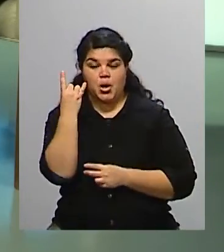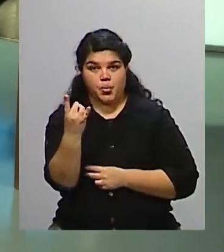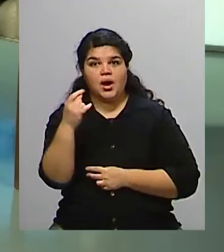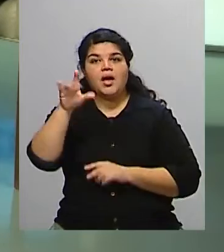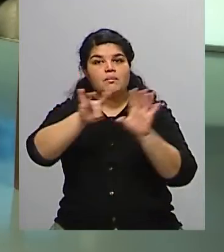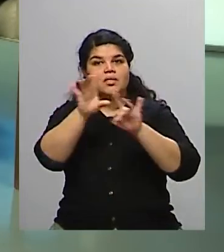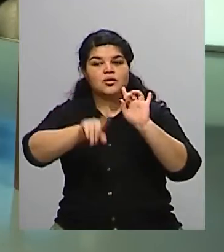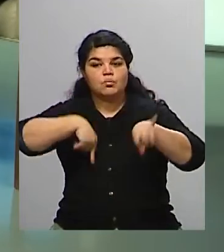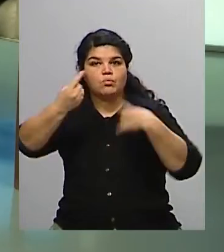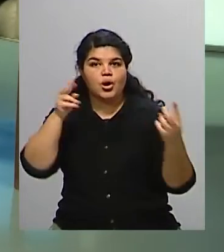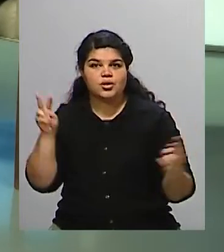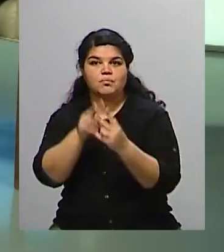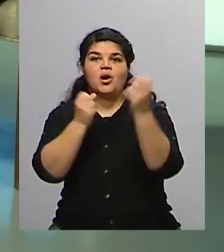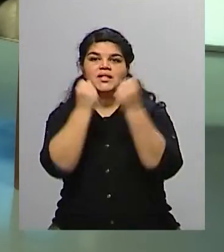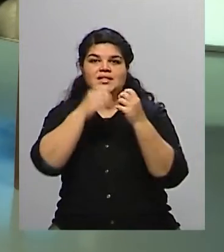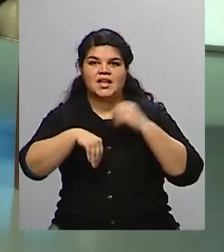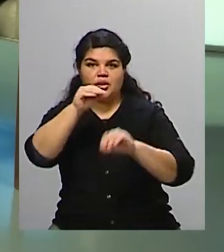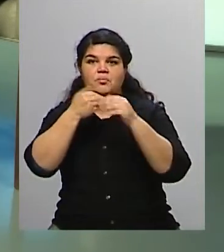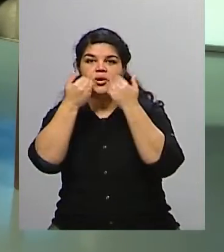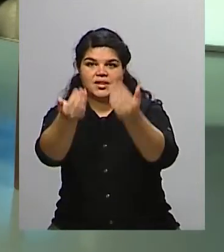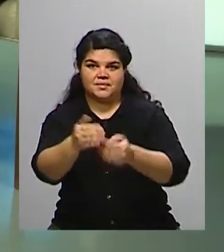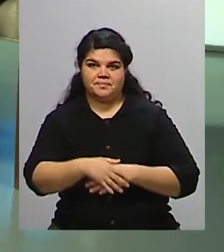para la próxima edición de Chat Económico. Muchas gracias.